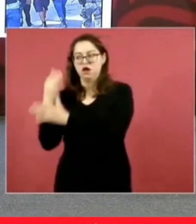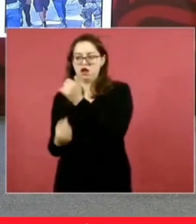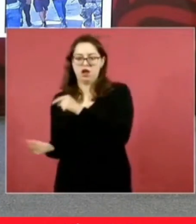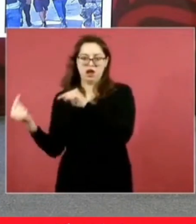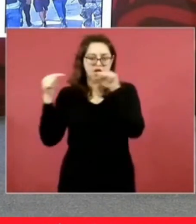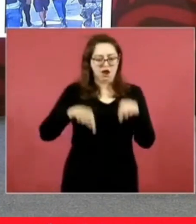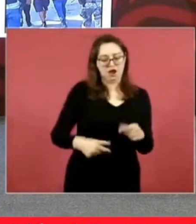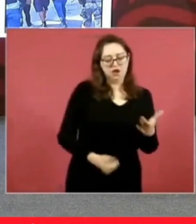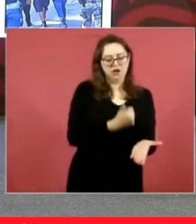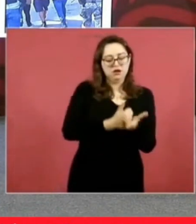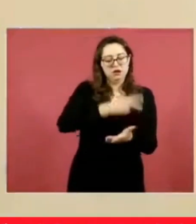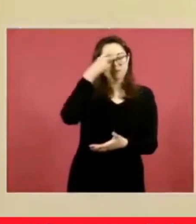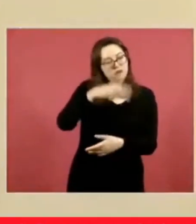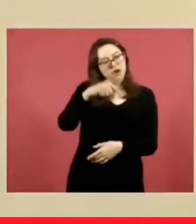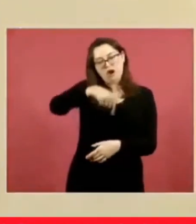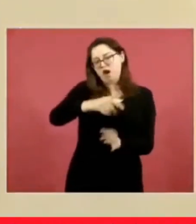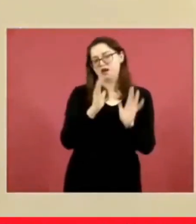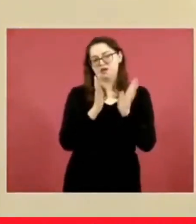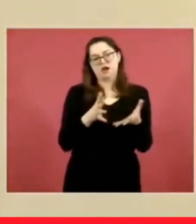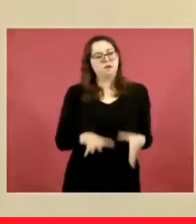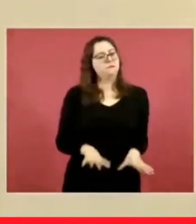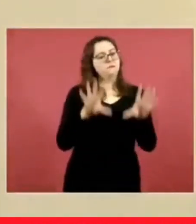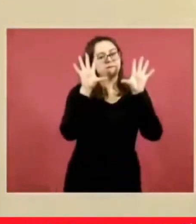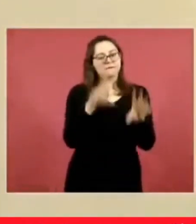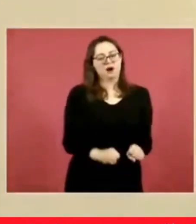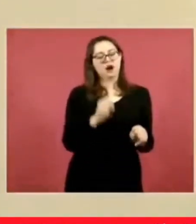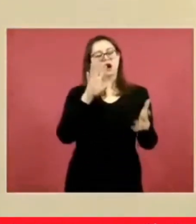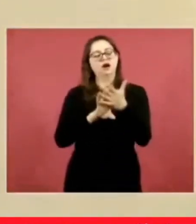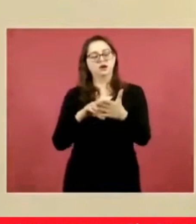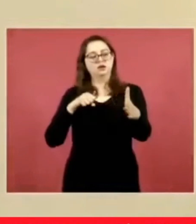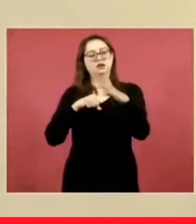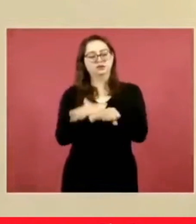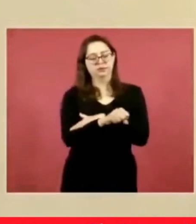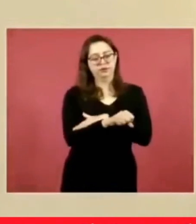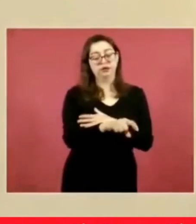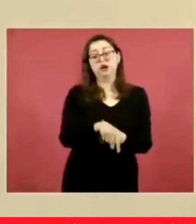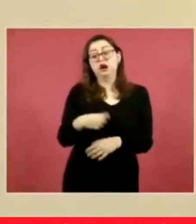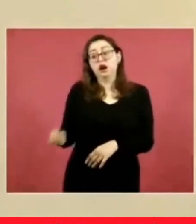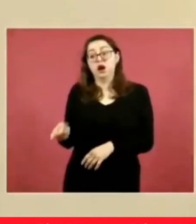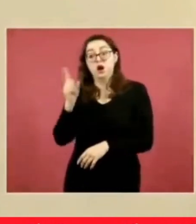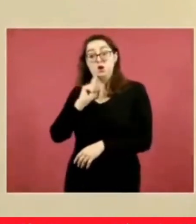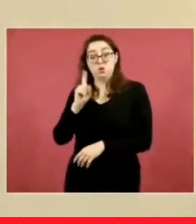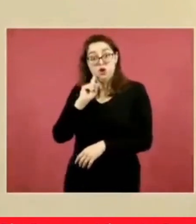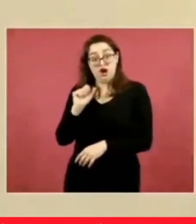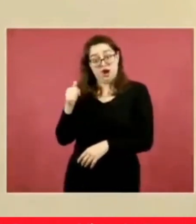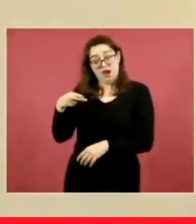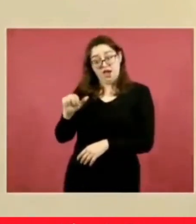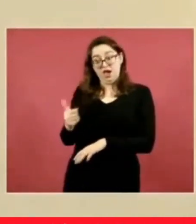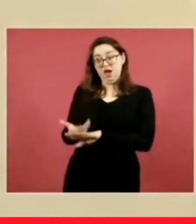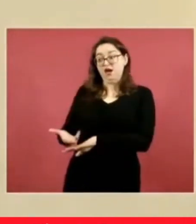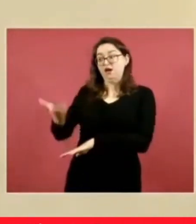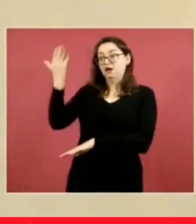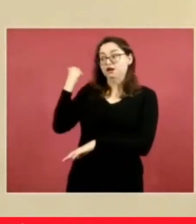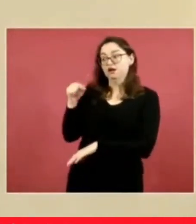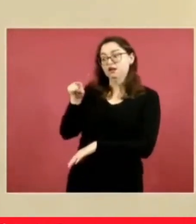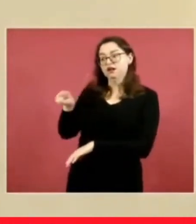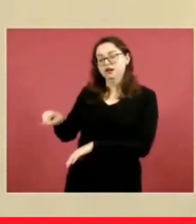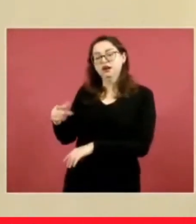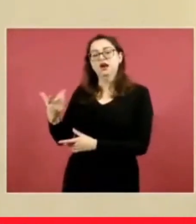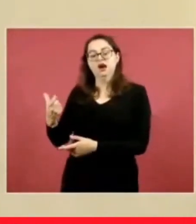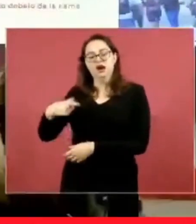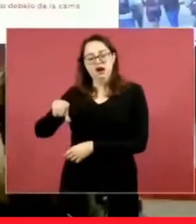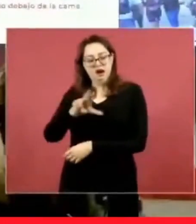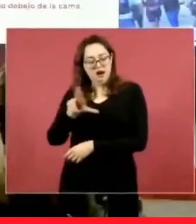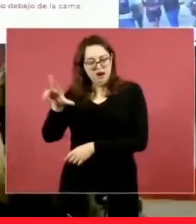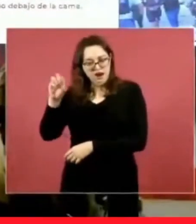investigaciones realizadas la víctima anakaren se encontraba en el interior del domicilio ubicado en un fraccionamiento de villamorelos